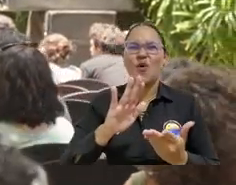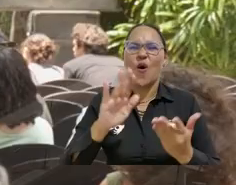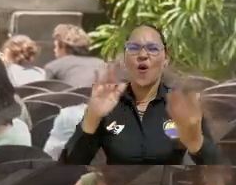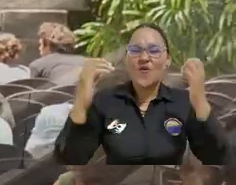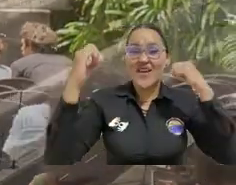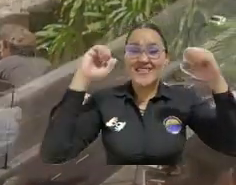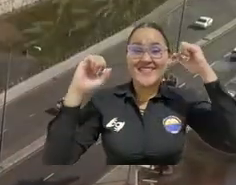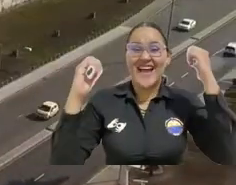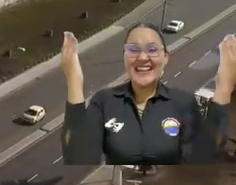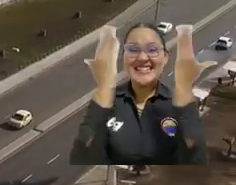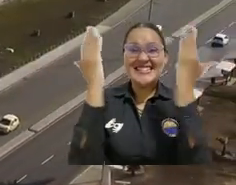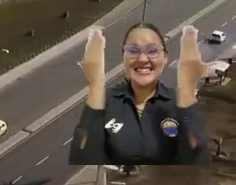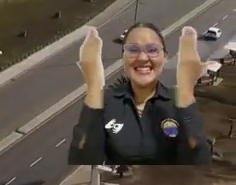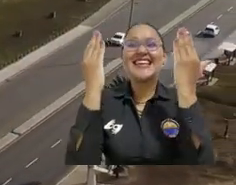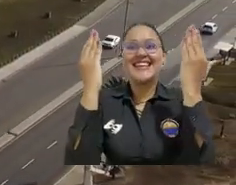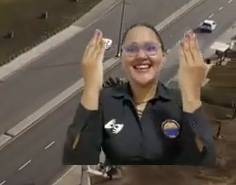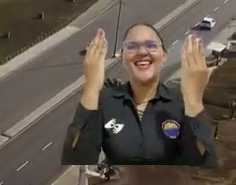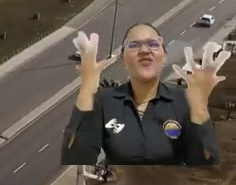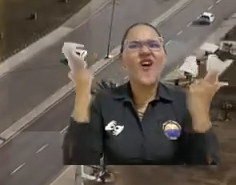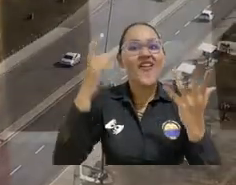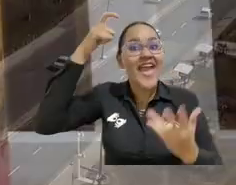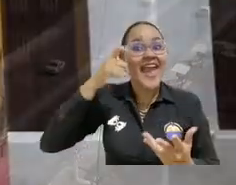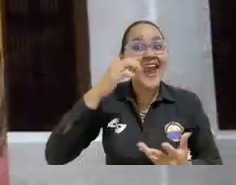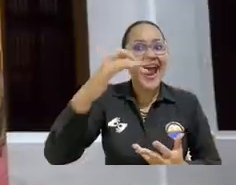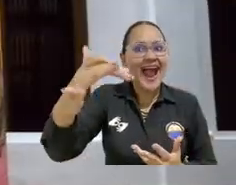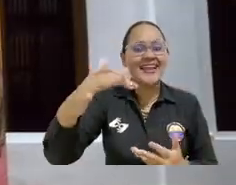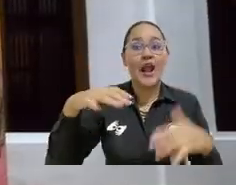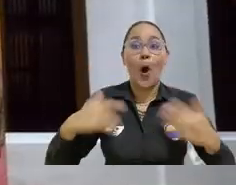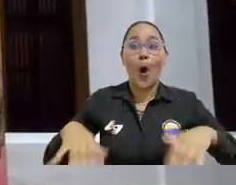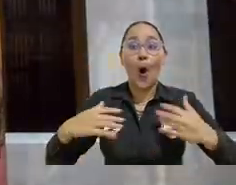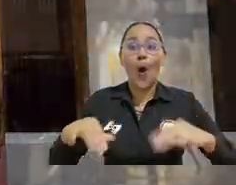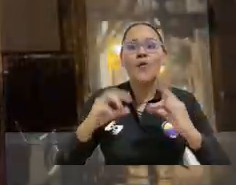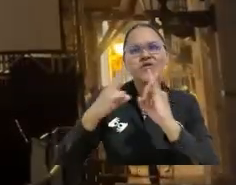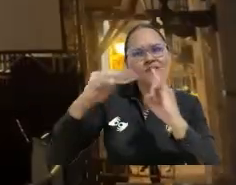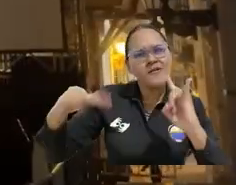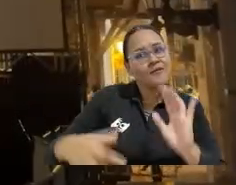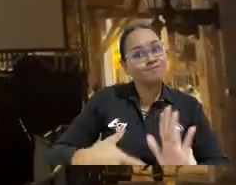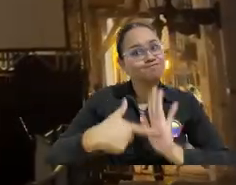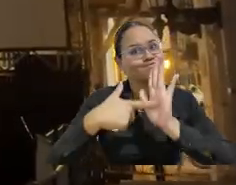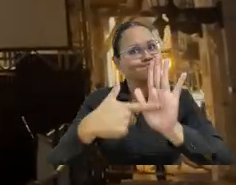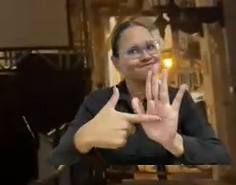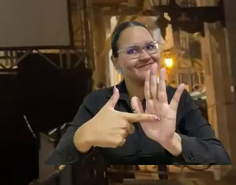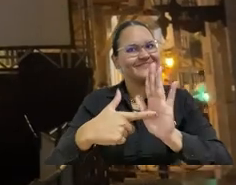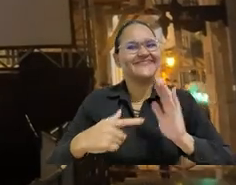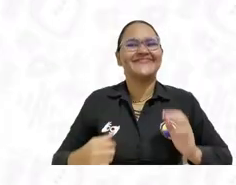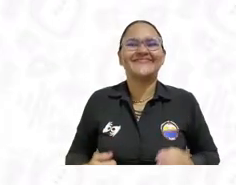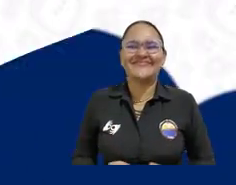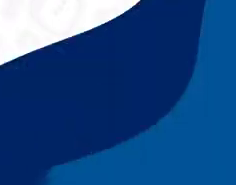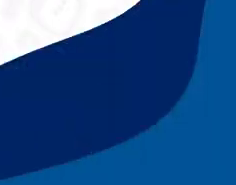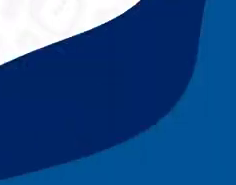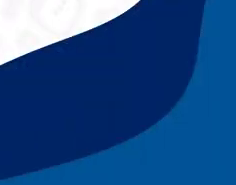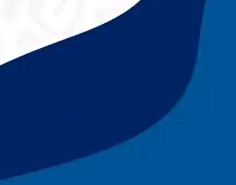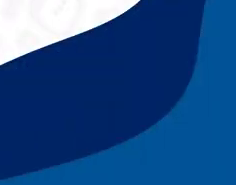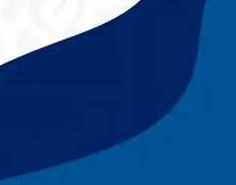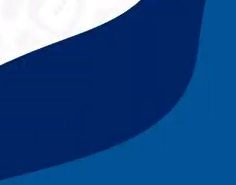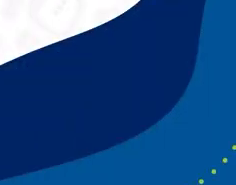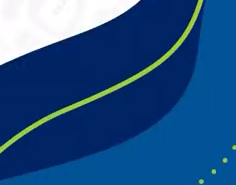Festival Internacional de Cine de Cartagena de Indias, donde la Universidad del Magdalena brindó una variada programación.